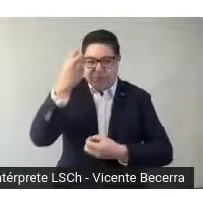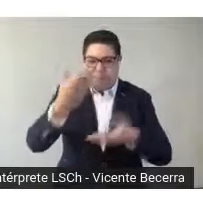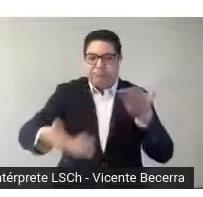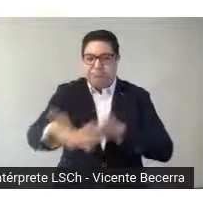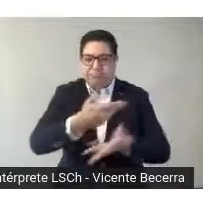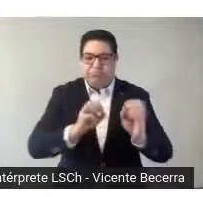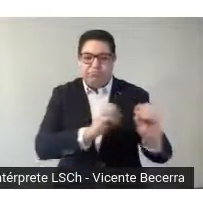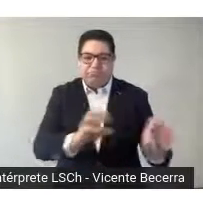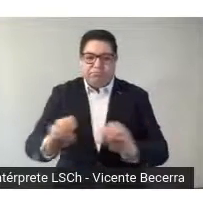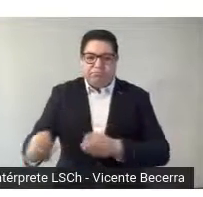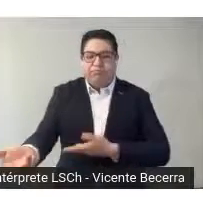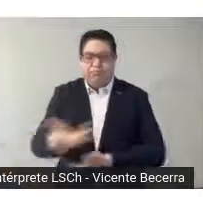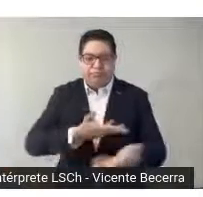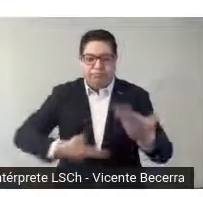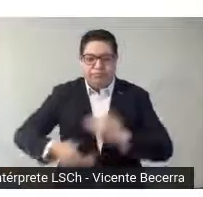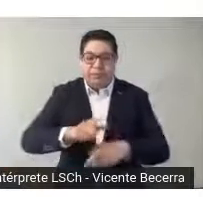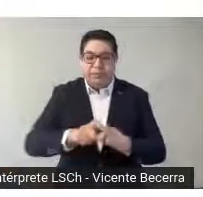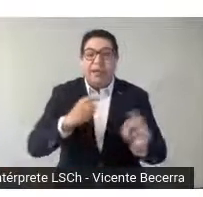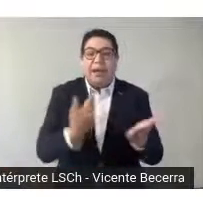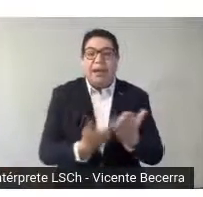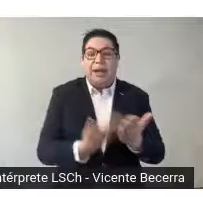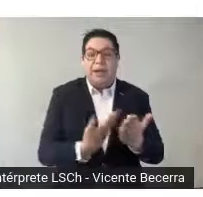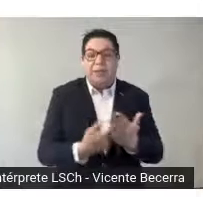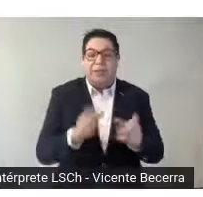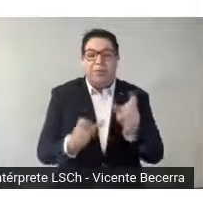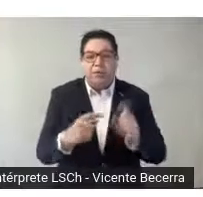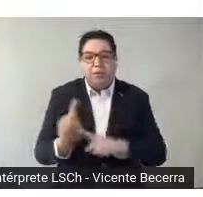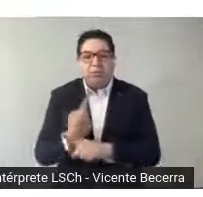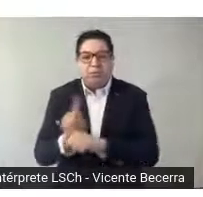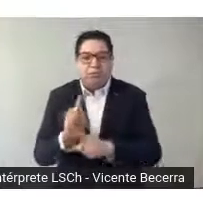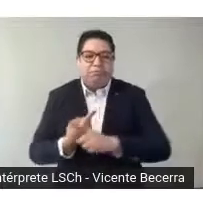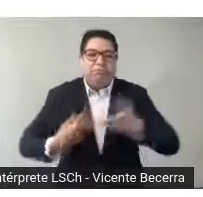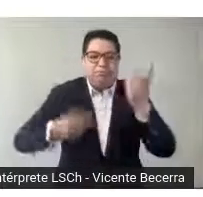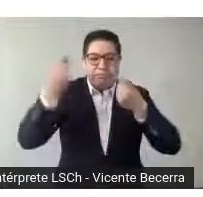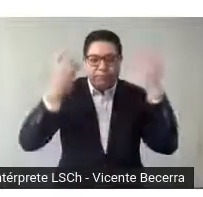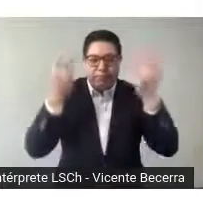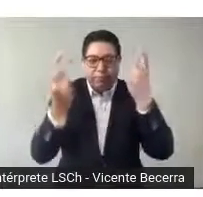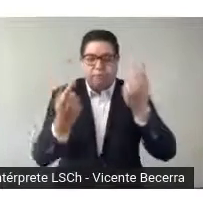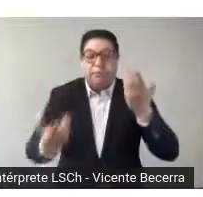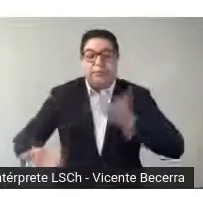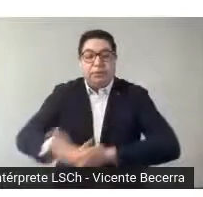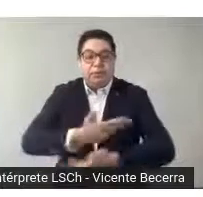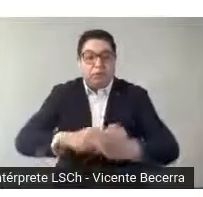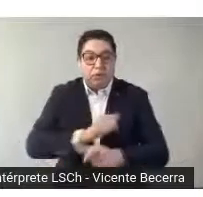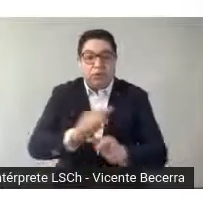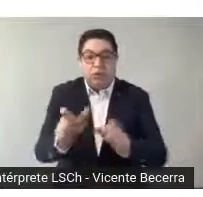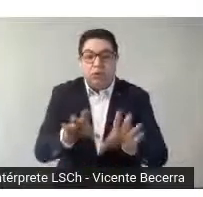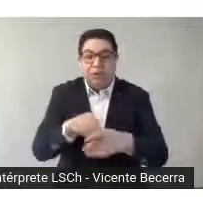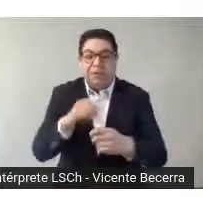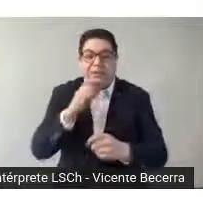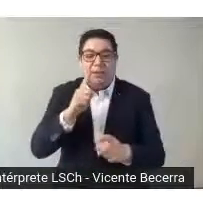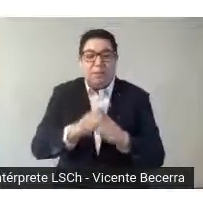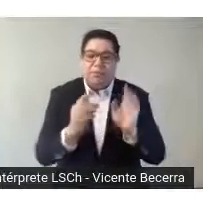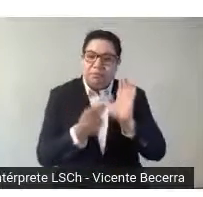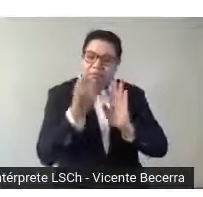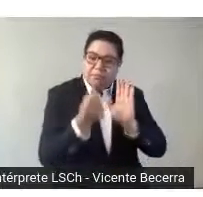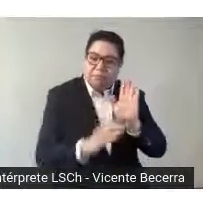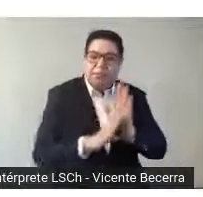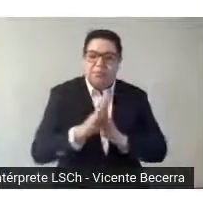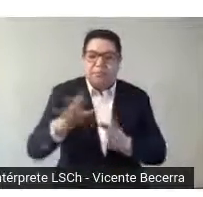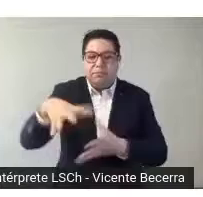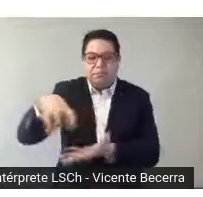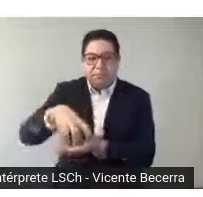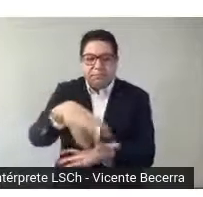compartir esas instancias de conversación sobre innovación y de cómo promover la innovación dentro de nuestras instituciones